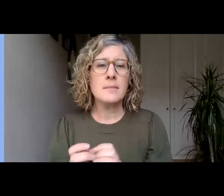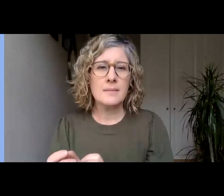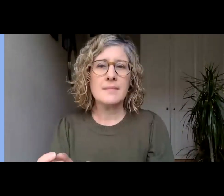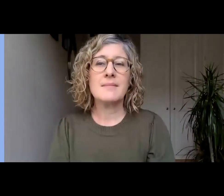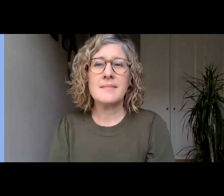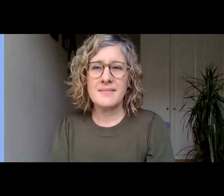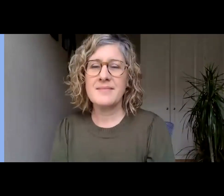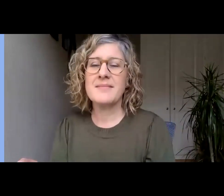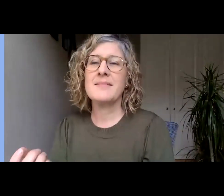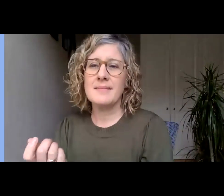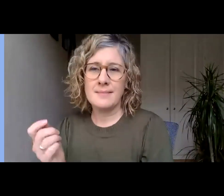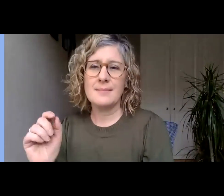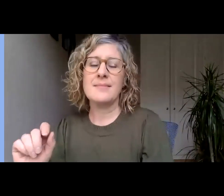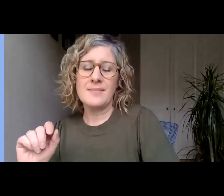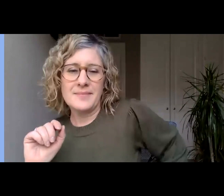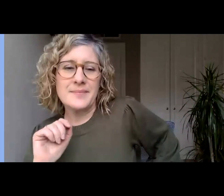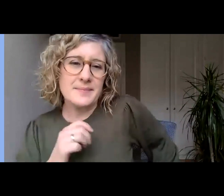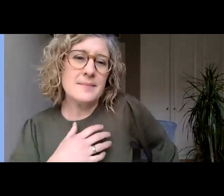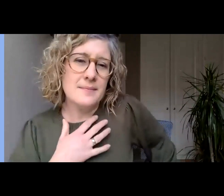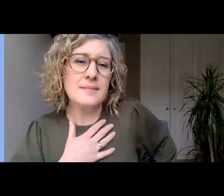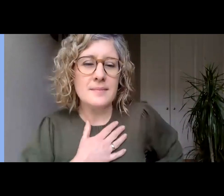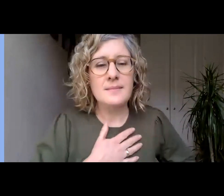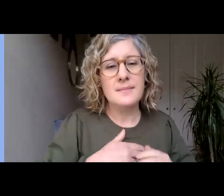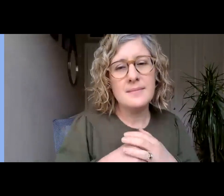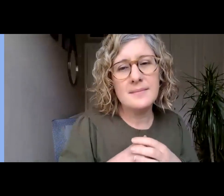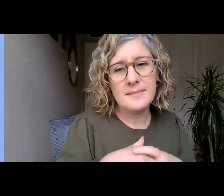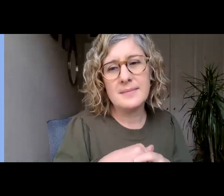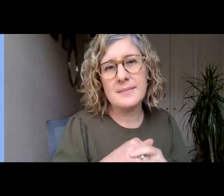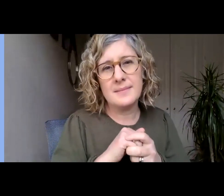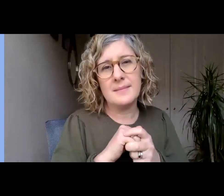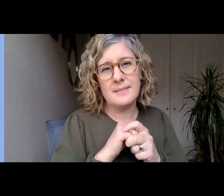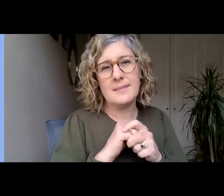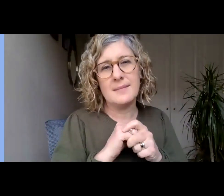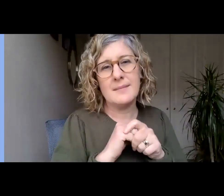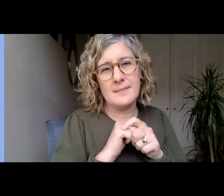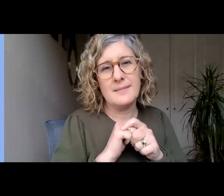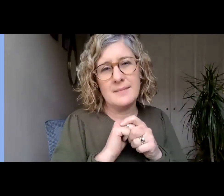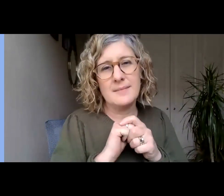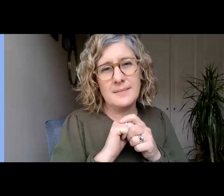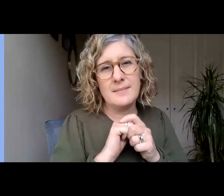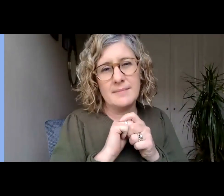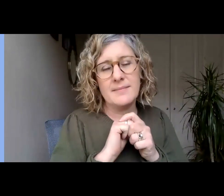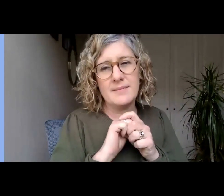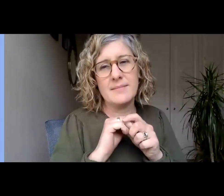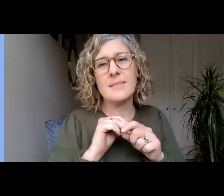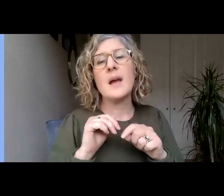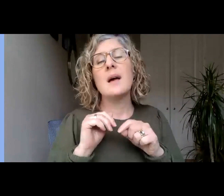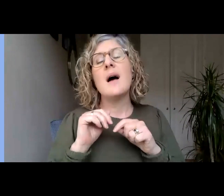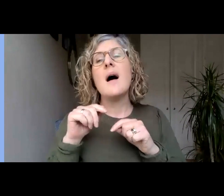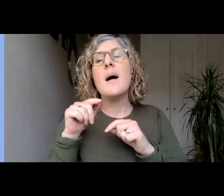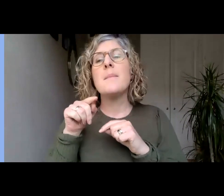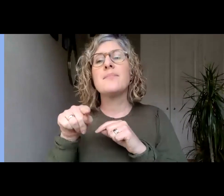conferencias. ¿Cuáles son los temas que no sean política que se incluirían en